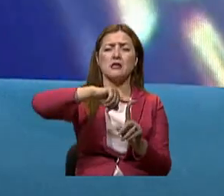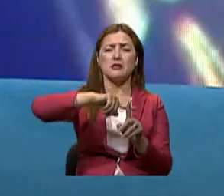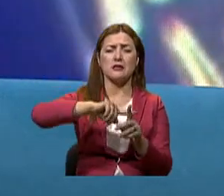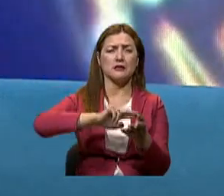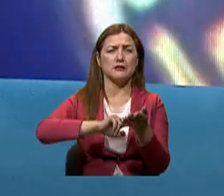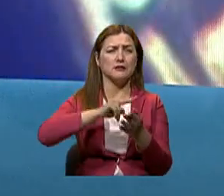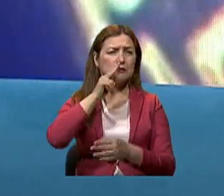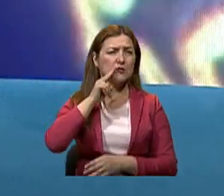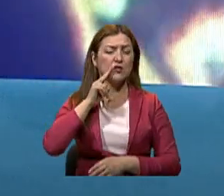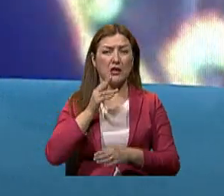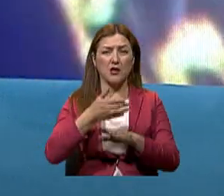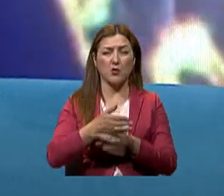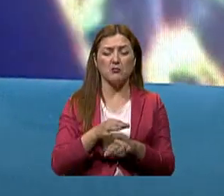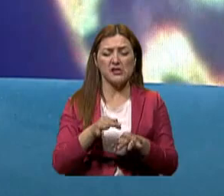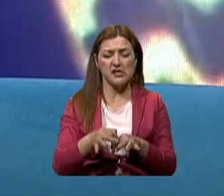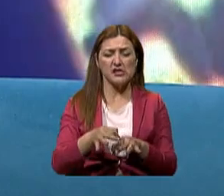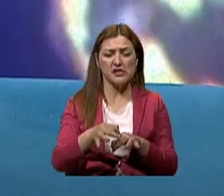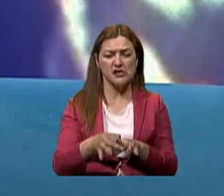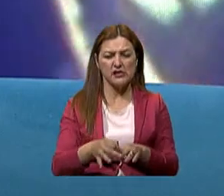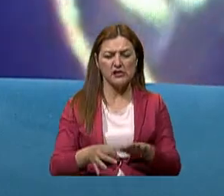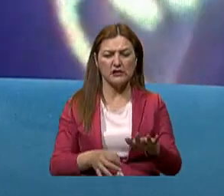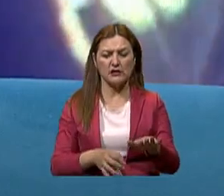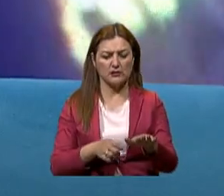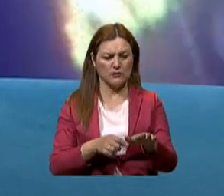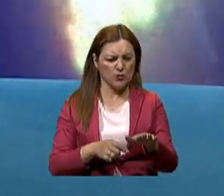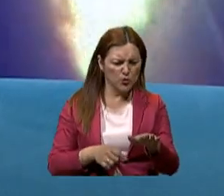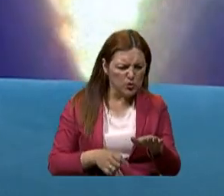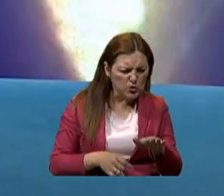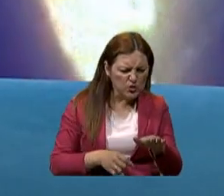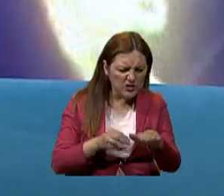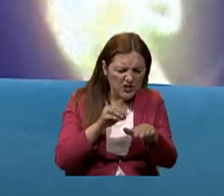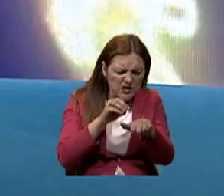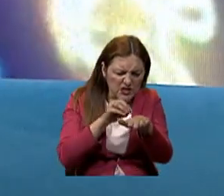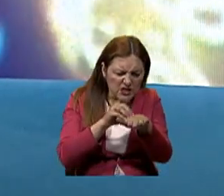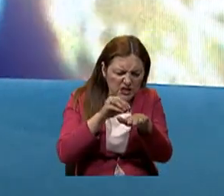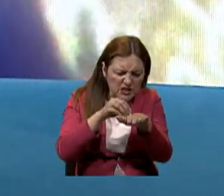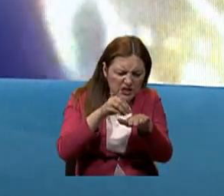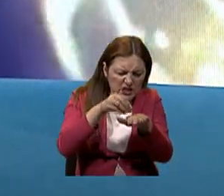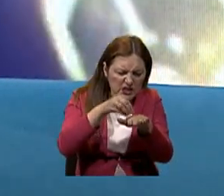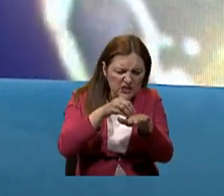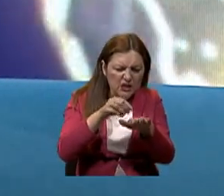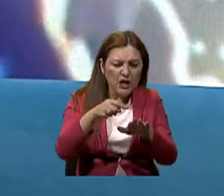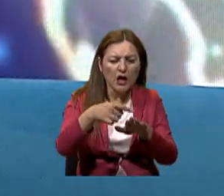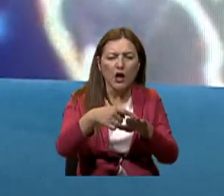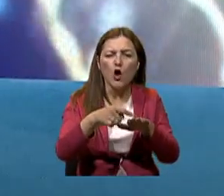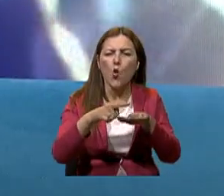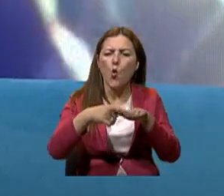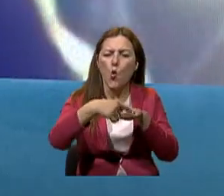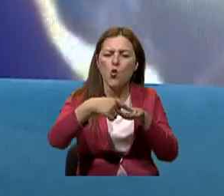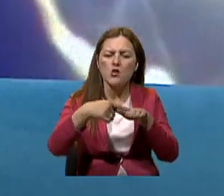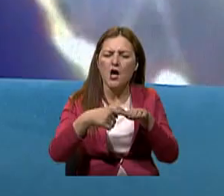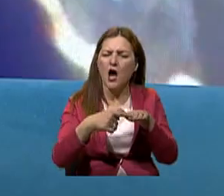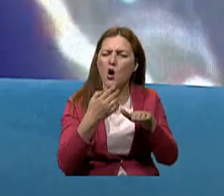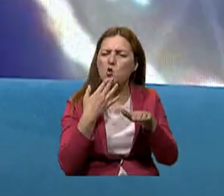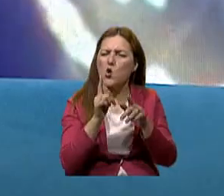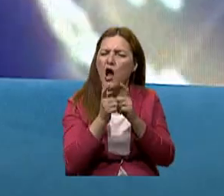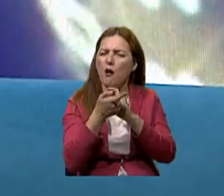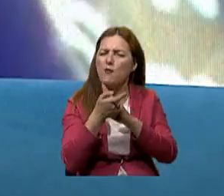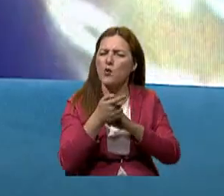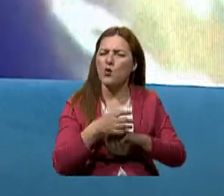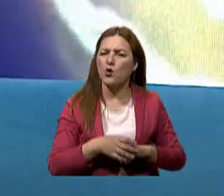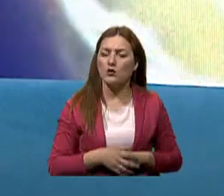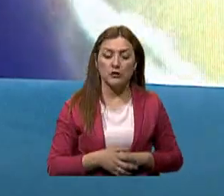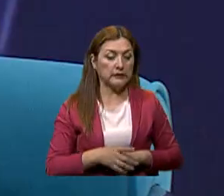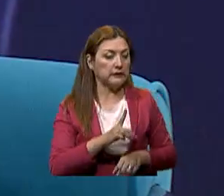unas ampollitas en el pie y a cambiar de coloración las uñas. Entonces el doctor me recomendó ir al podólogo. O sea, usted